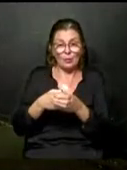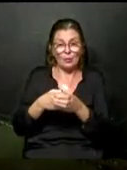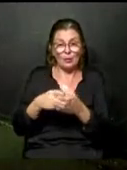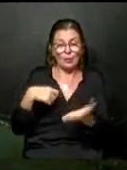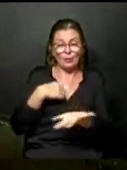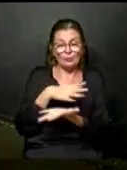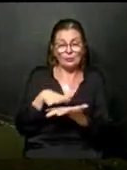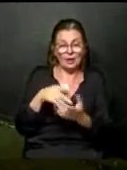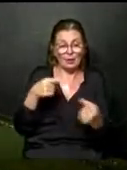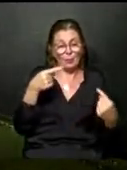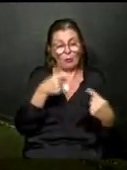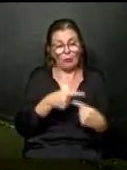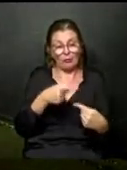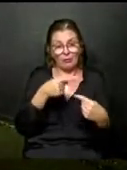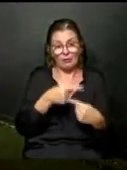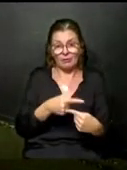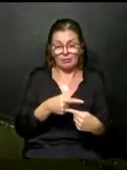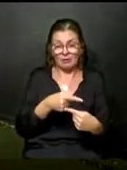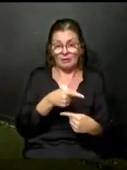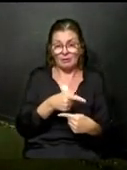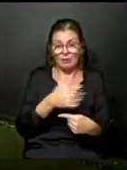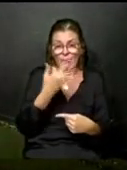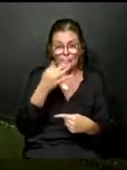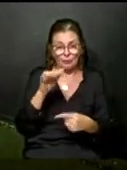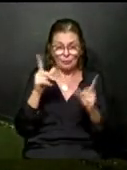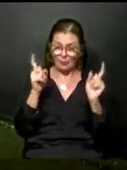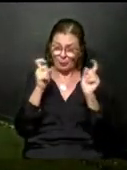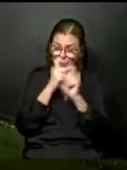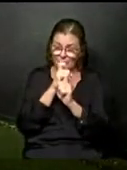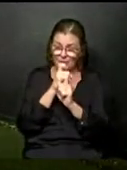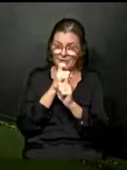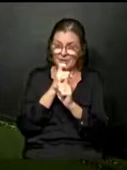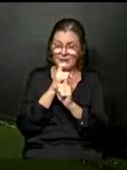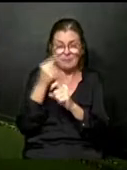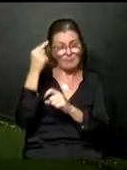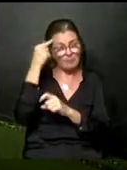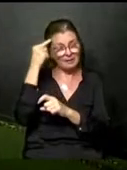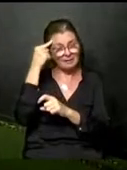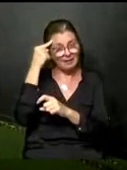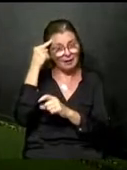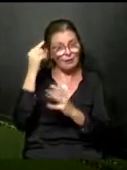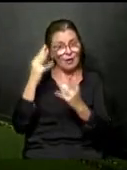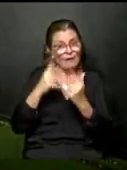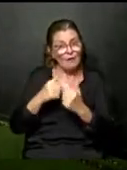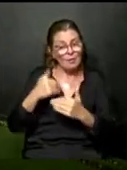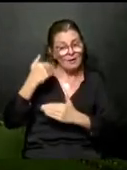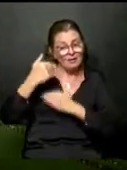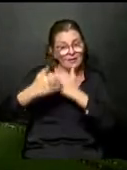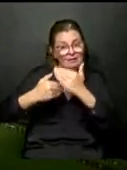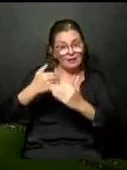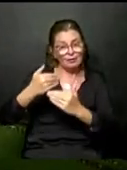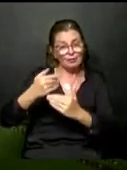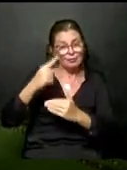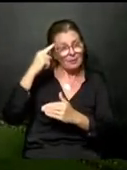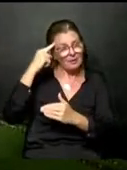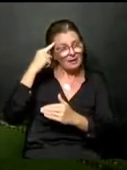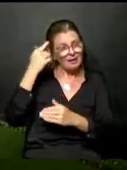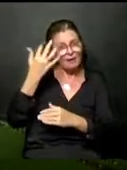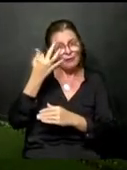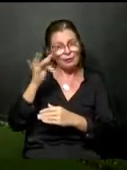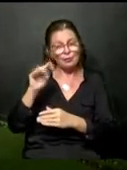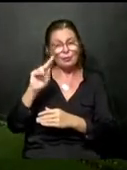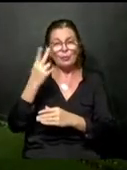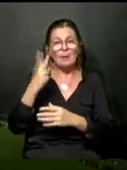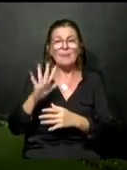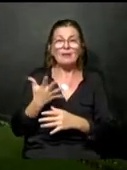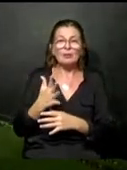sociedad a un futuro muy complicado realmente. Es muy difícil pensar en una estrategia de desarrollo de mediano y largo plazo de un Uruguay más o